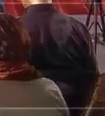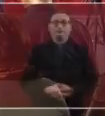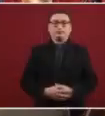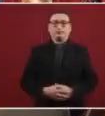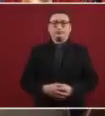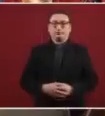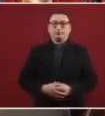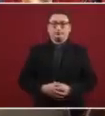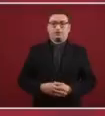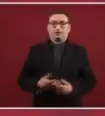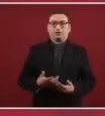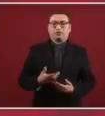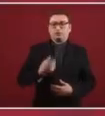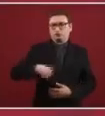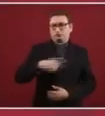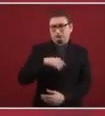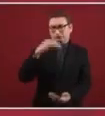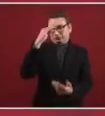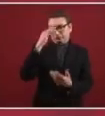consideremos